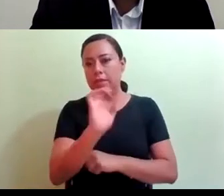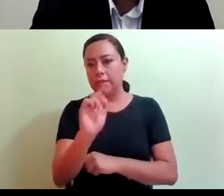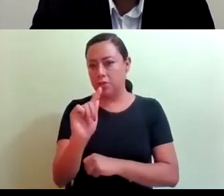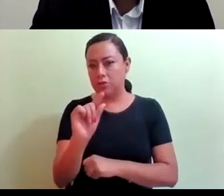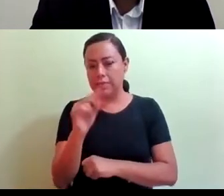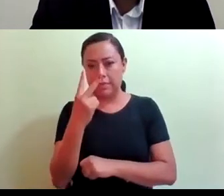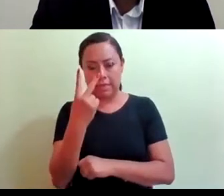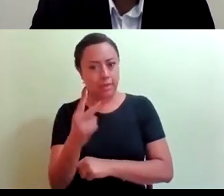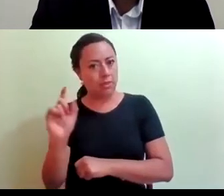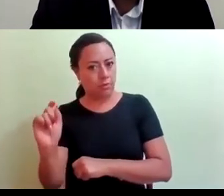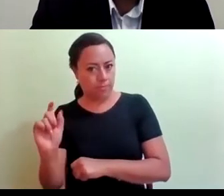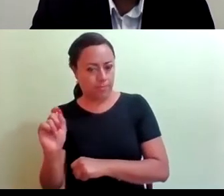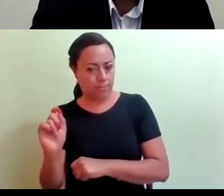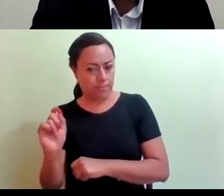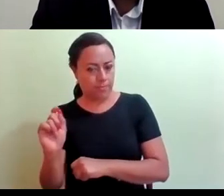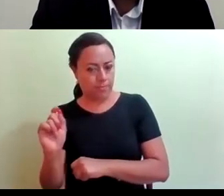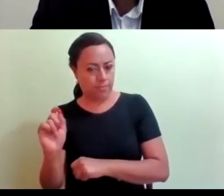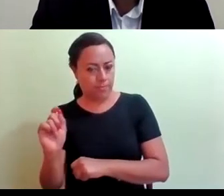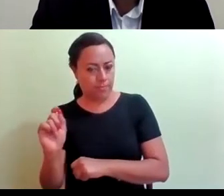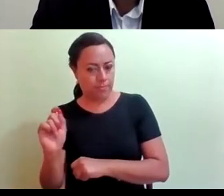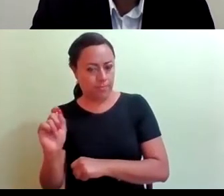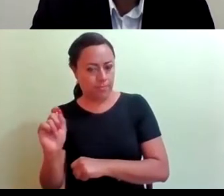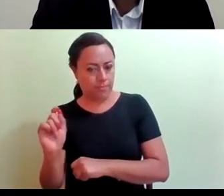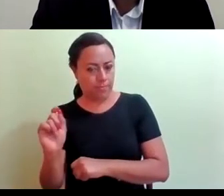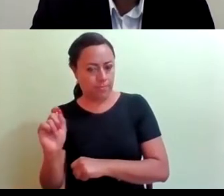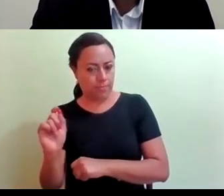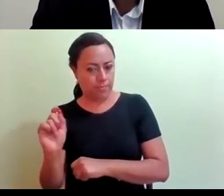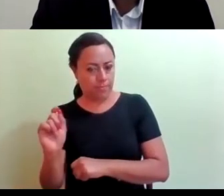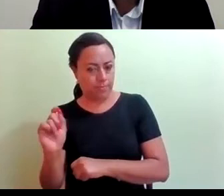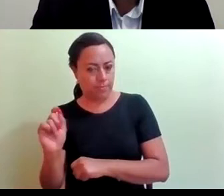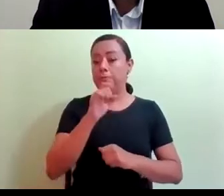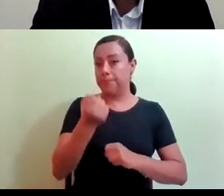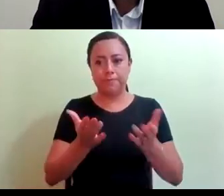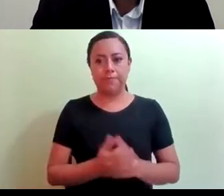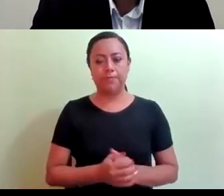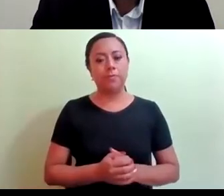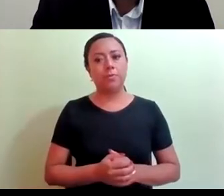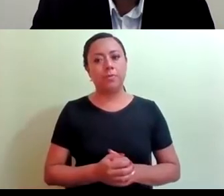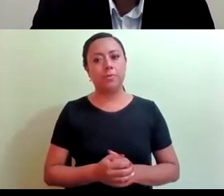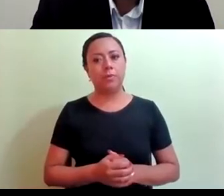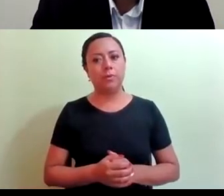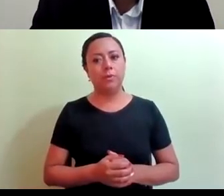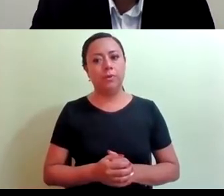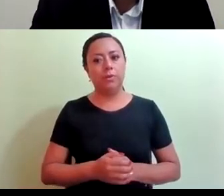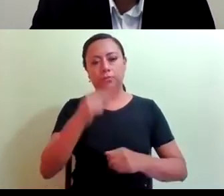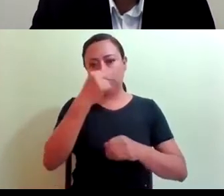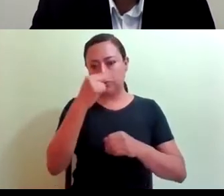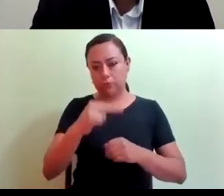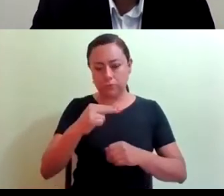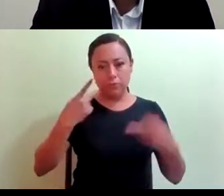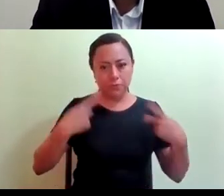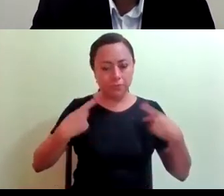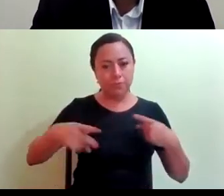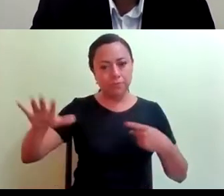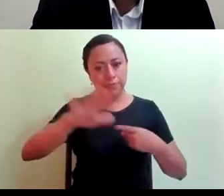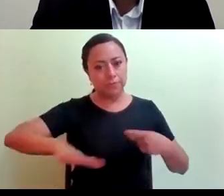la solicitud de información, un solicitante requirió, entre otra información, lo siguiente: los nombres del personal de área de